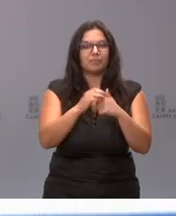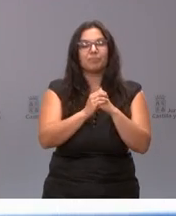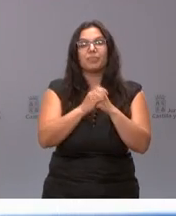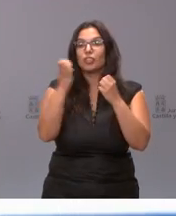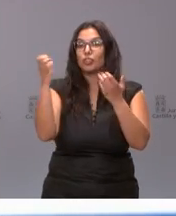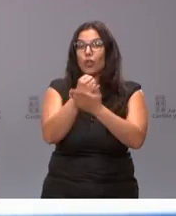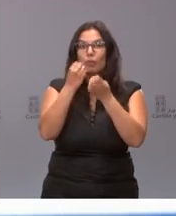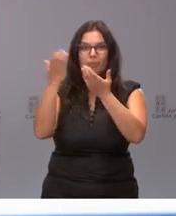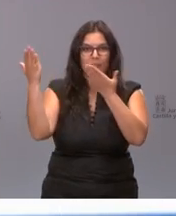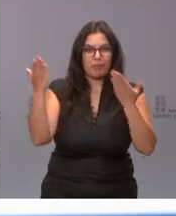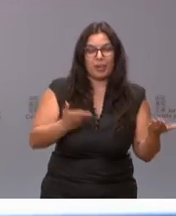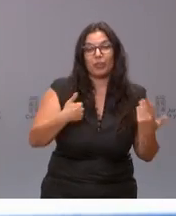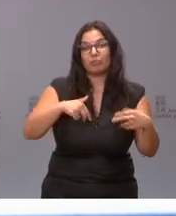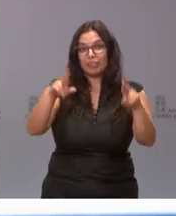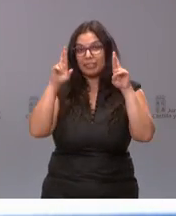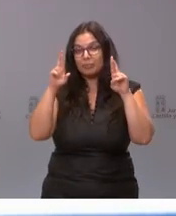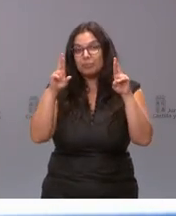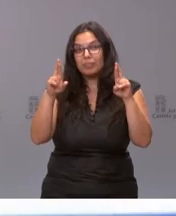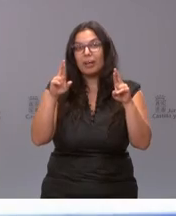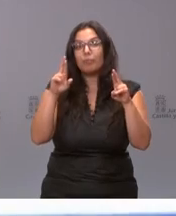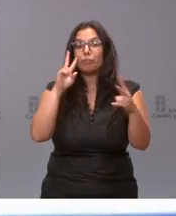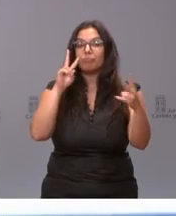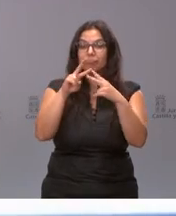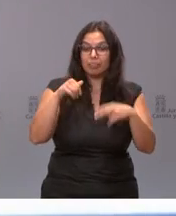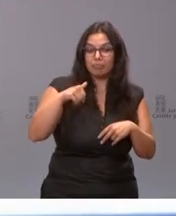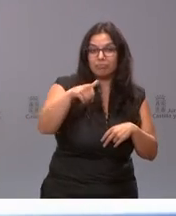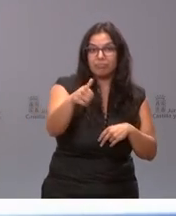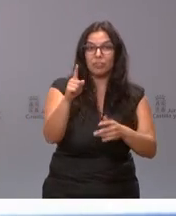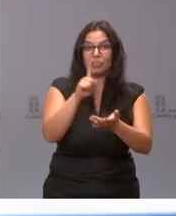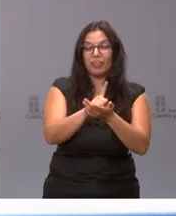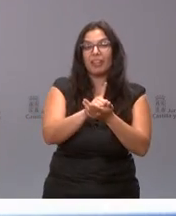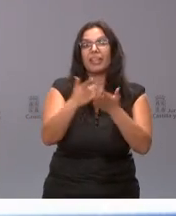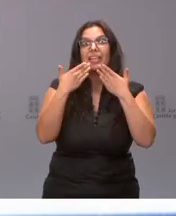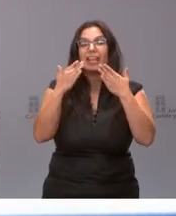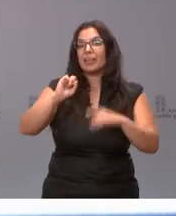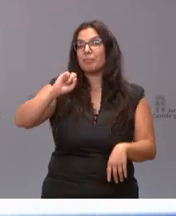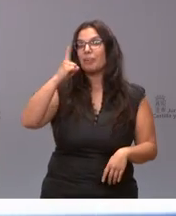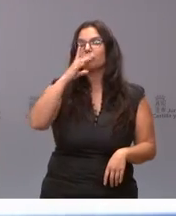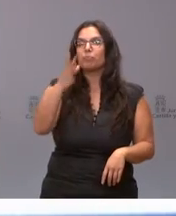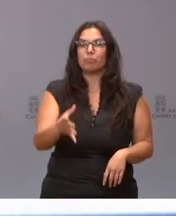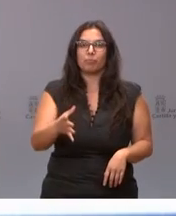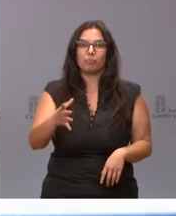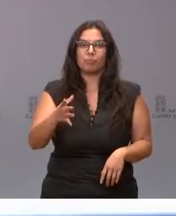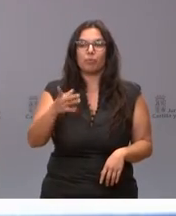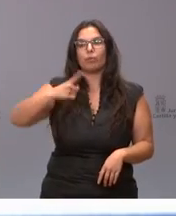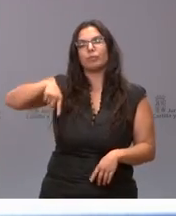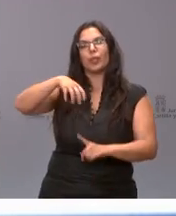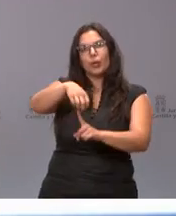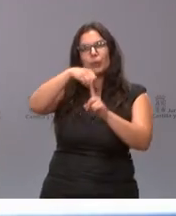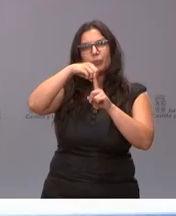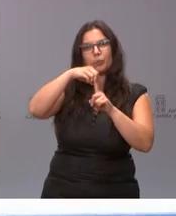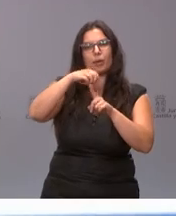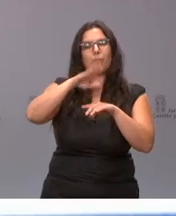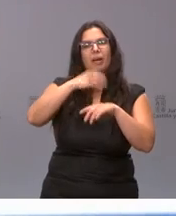todos bienvenidos, esperamos verlos de nuevo por aquí, y gracias sobre todo por ser el pilar que sostiene el bienestar